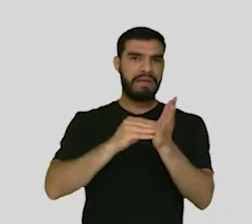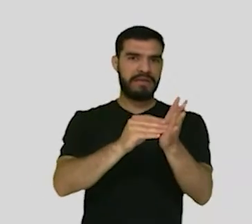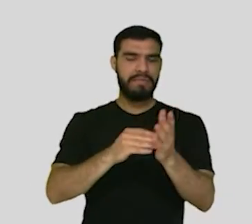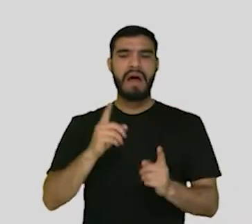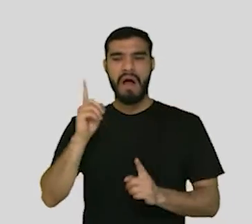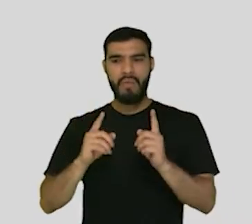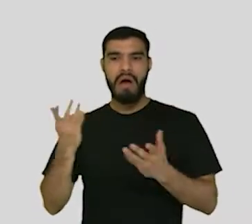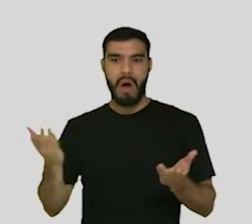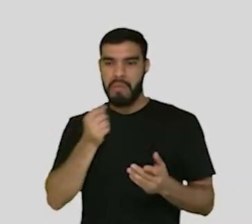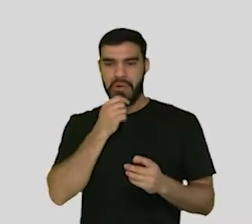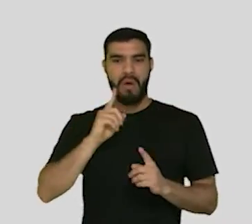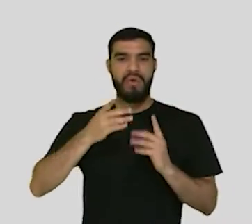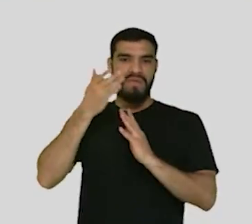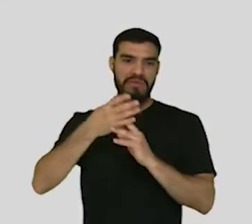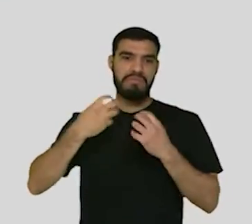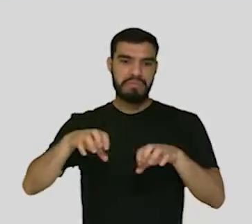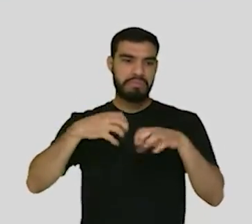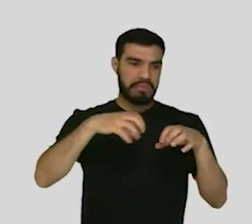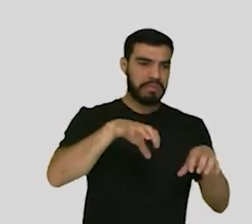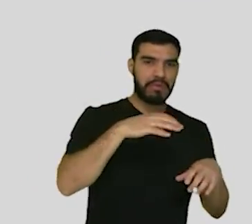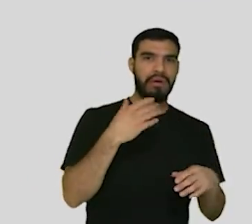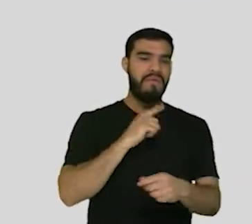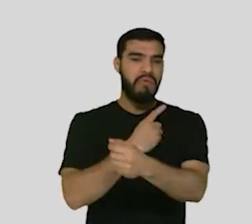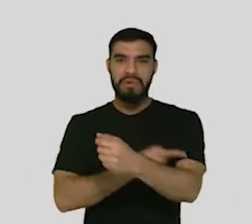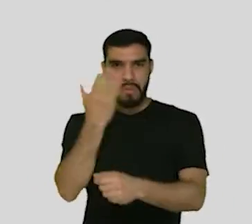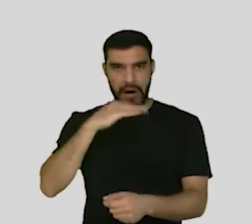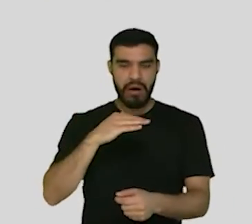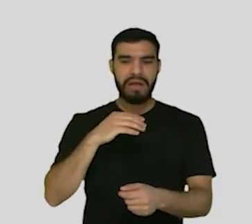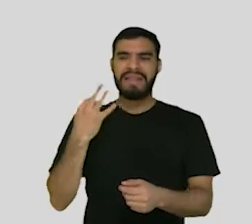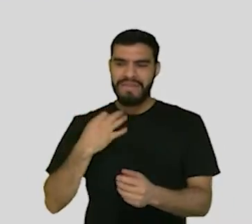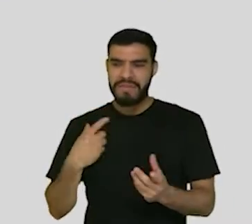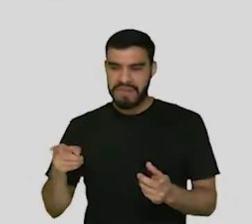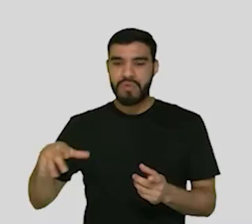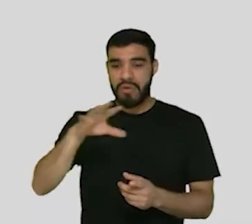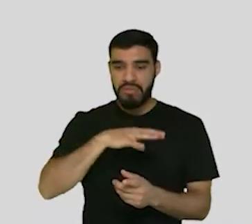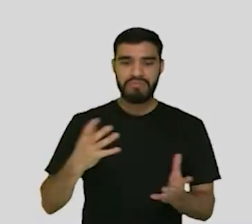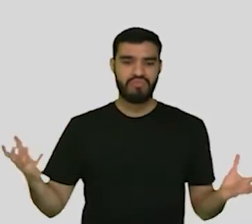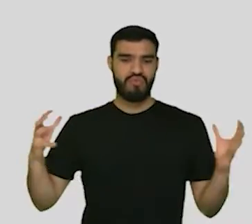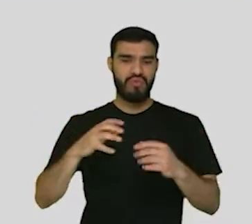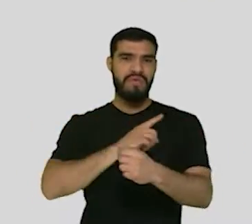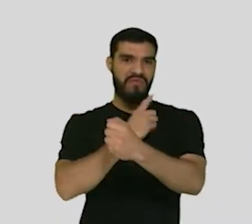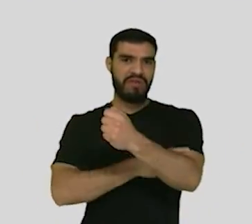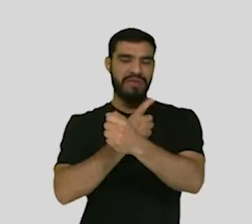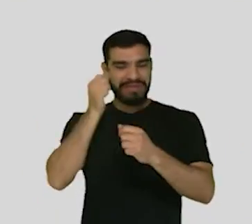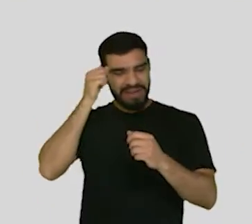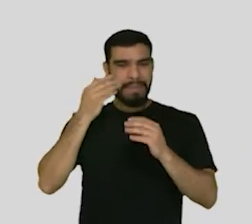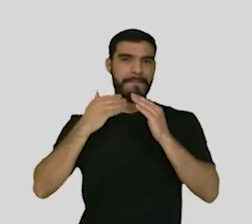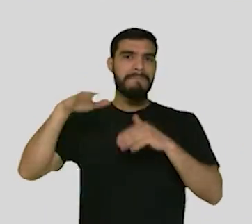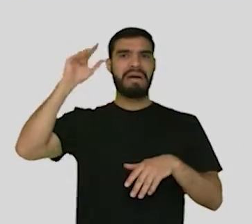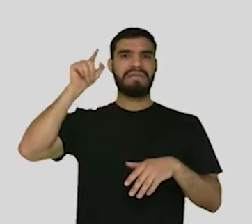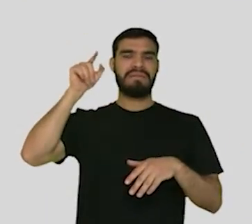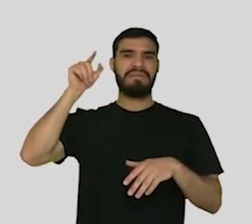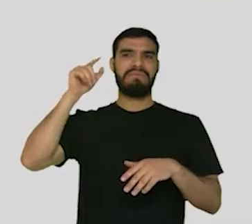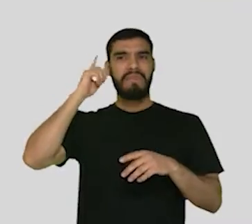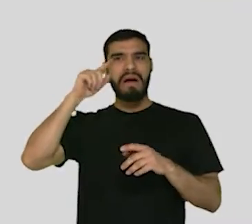o jateku, daya esa cuaiba, paisa paikatune, ñan en bare TV, ñan dereco etape. Intereses